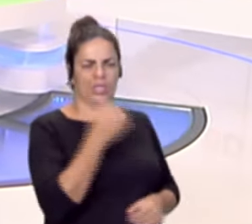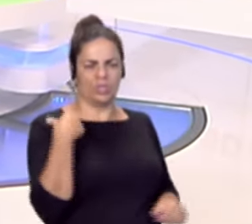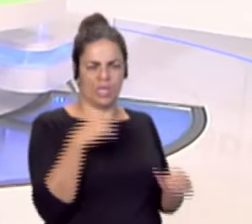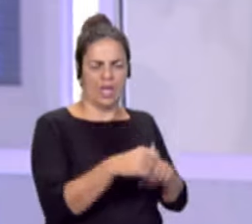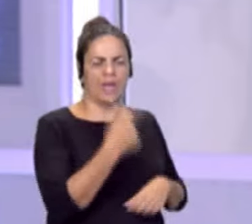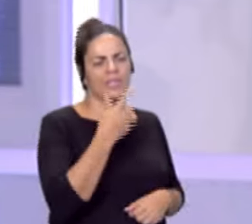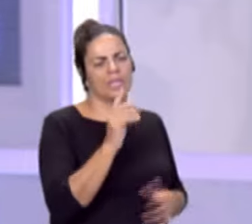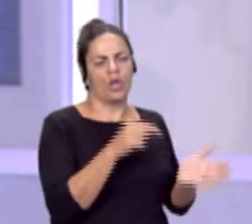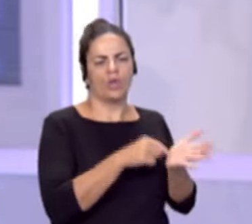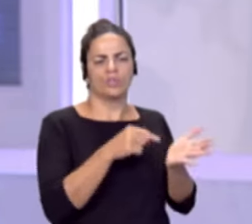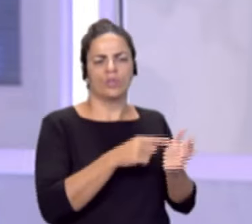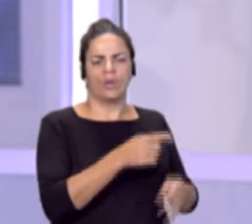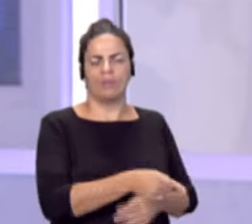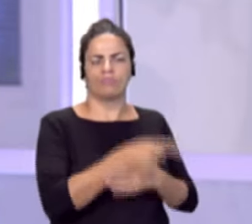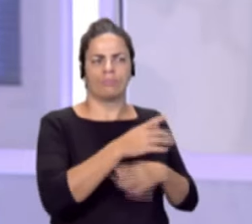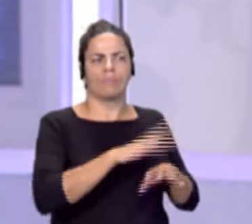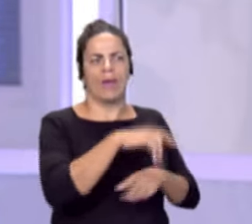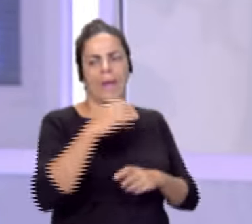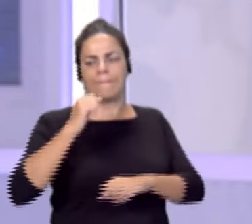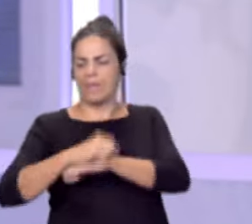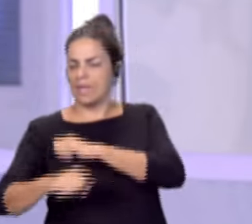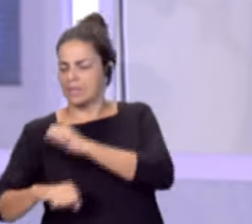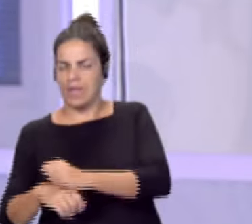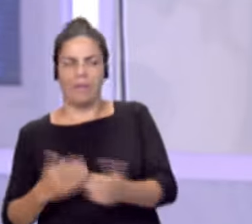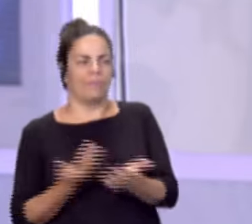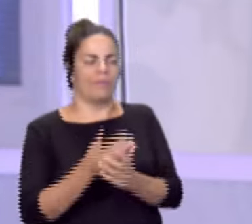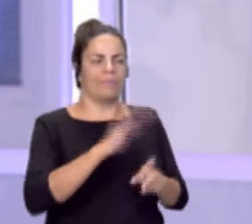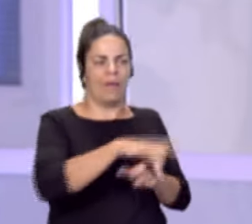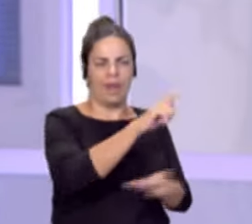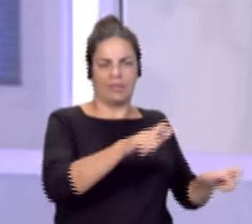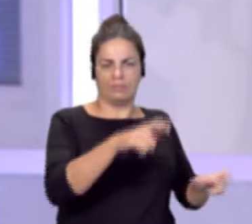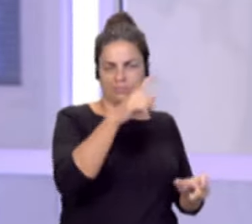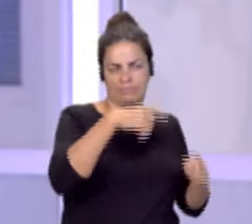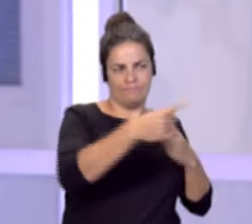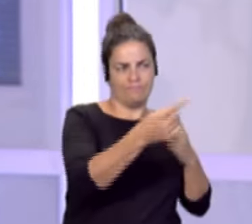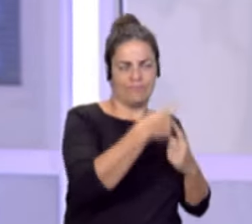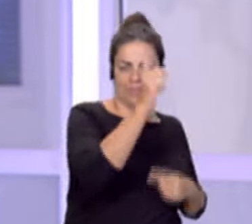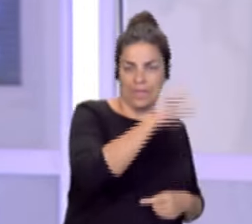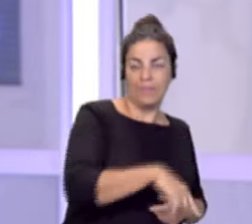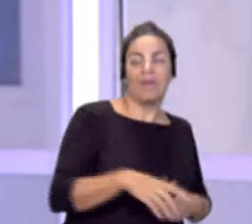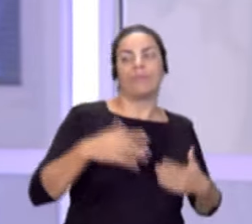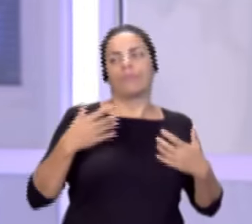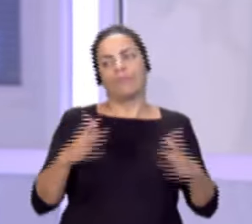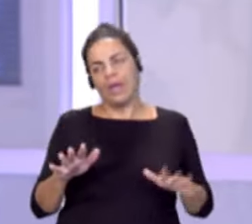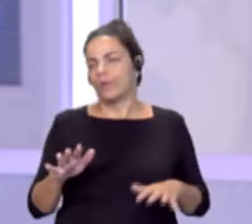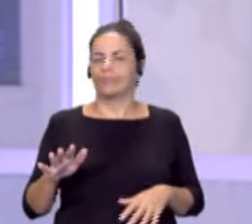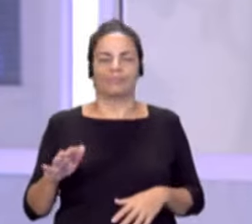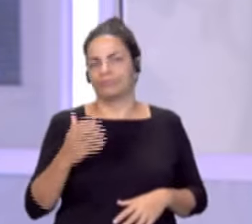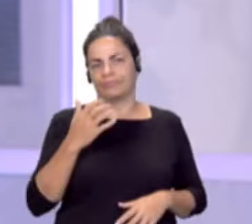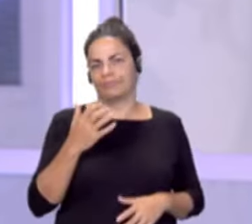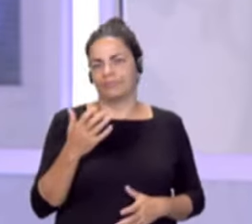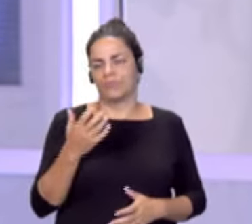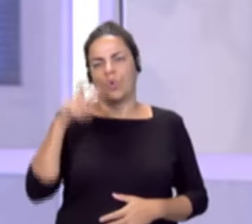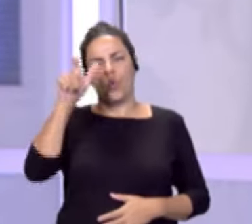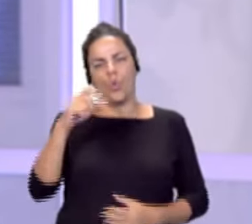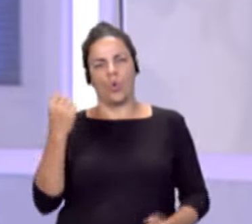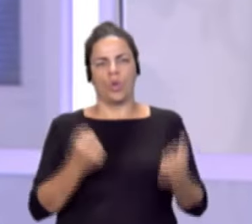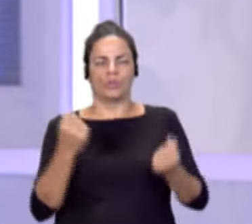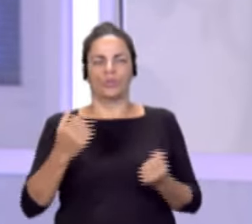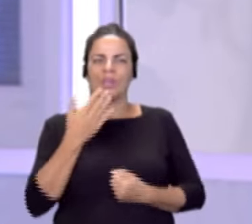estaban exigiendo para mercancías también para viajeros, con el matiz que además señalan que, bueno, que no es de recibo que un conductor de 67 años esté transportando